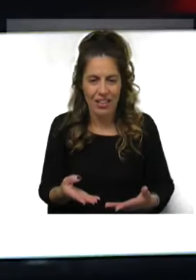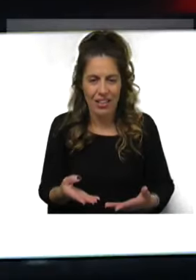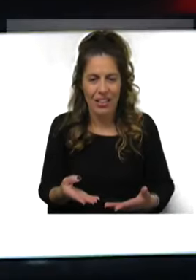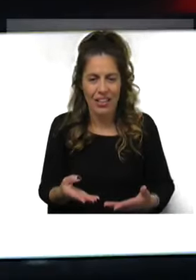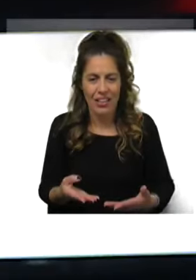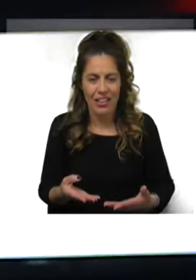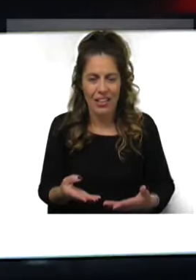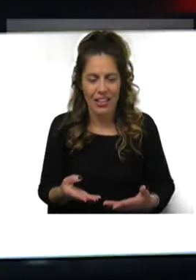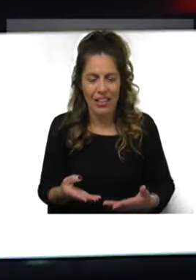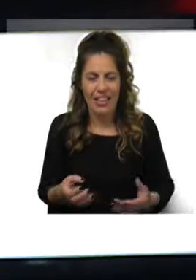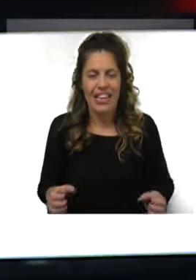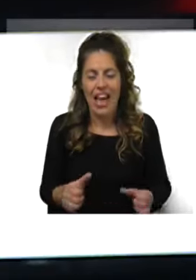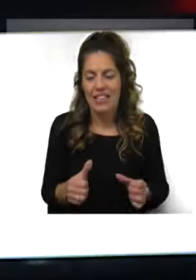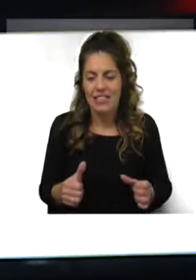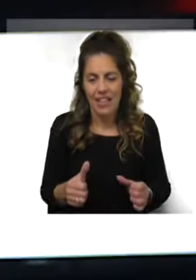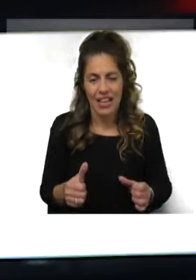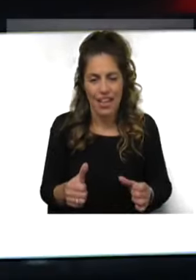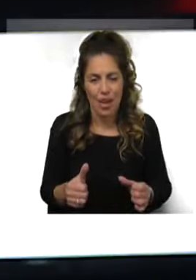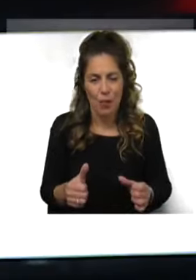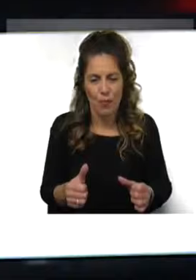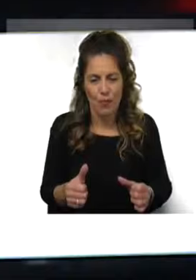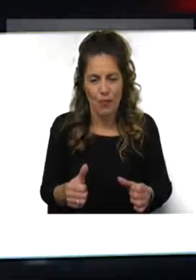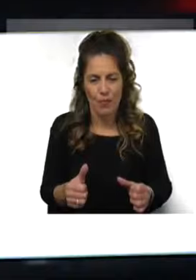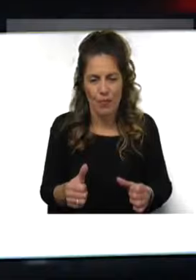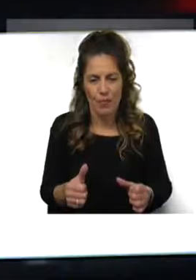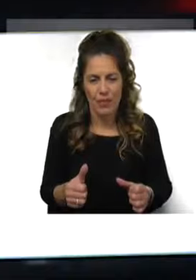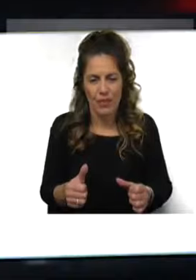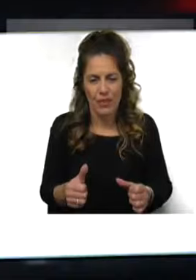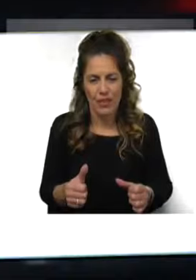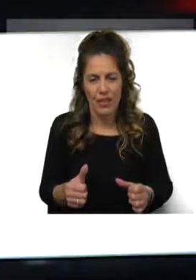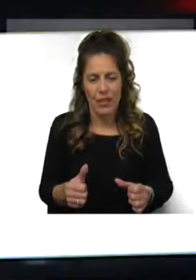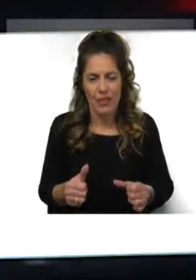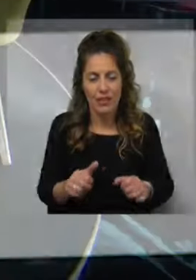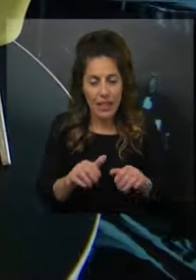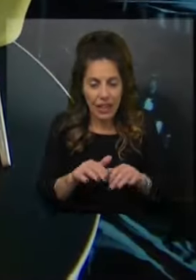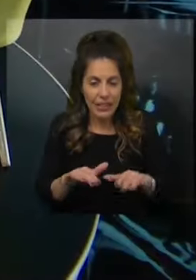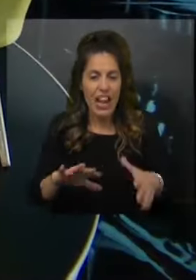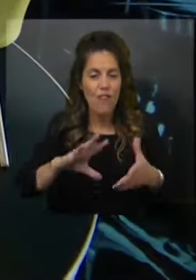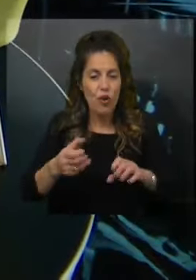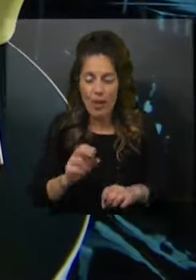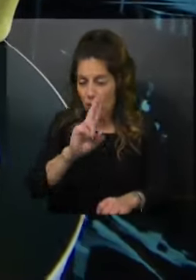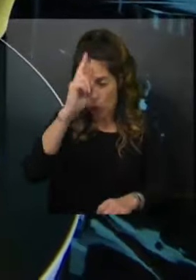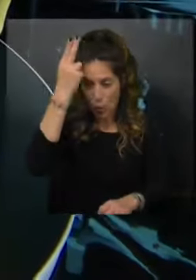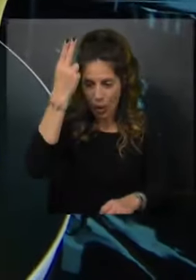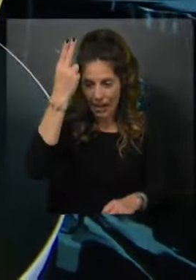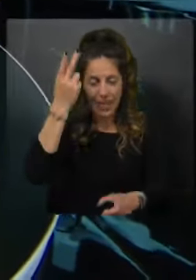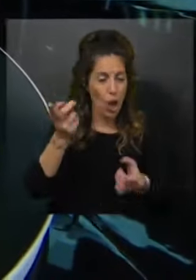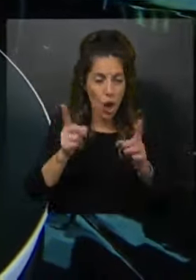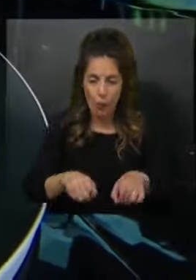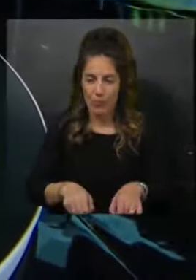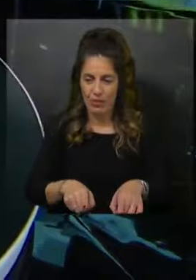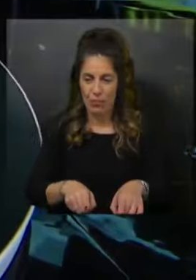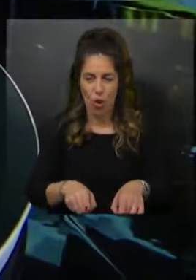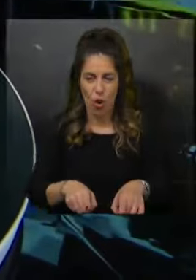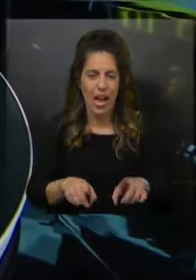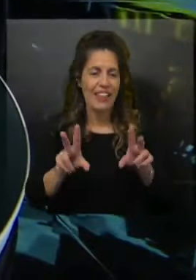también amortiguadora no este de la penillanura suavemente ondulada y todo aquello Bueno lo mismo pasa